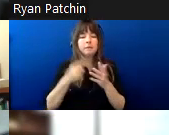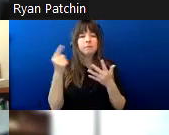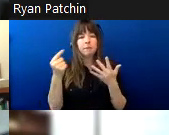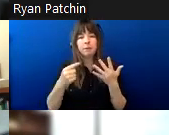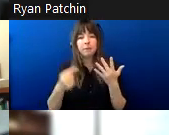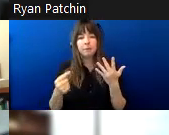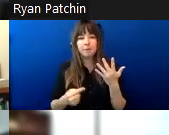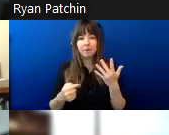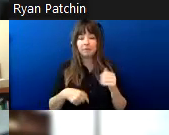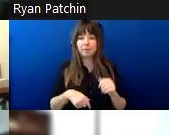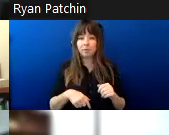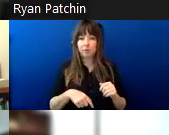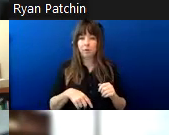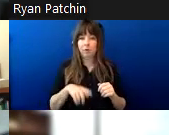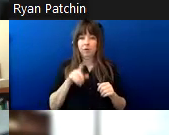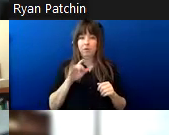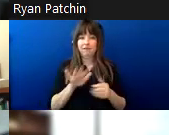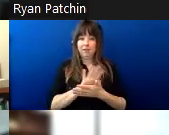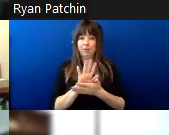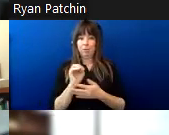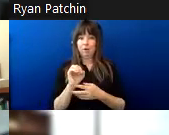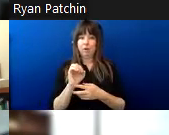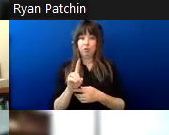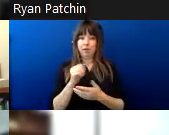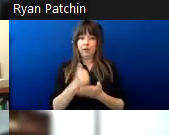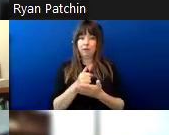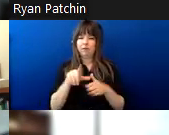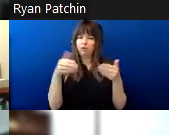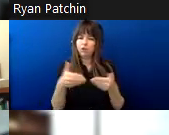y así que esto va a ser